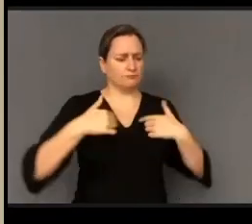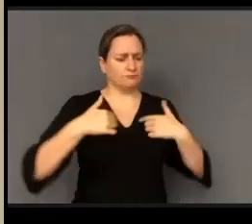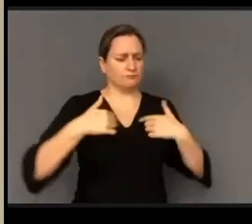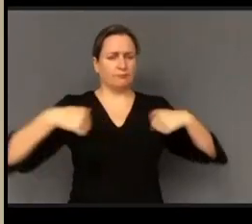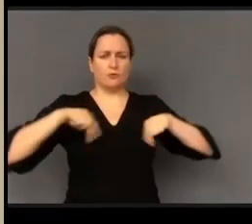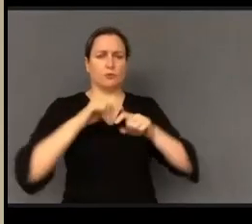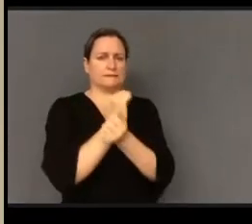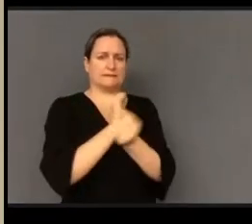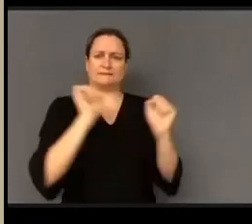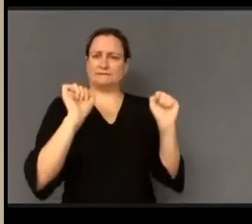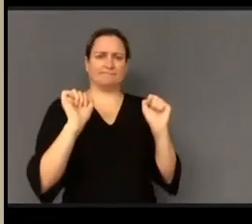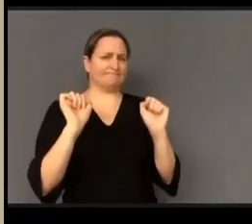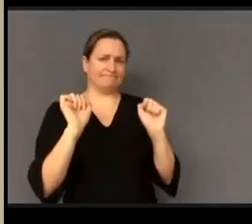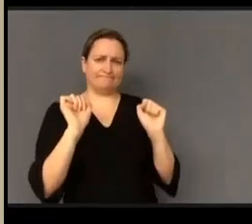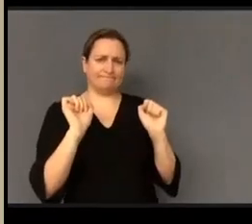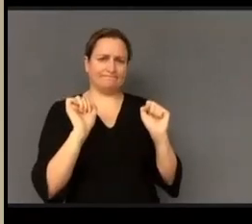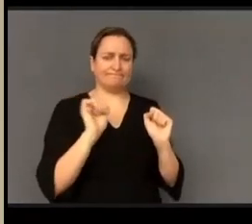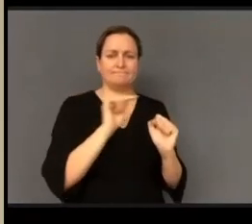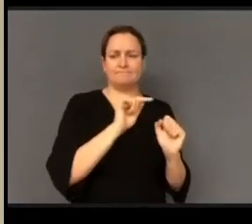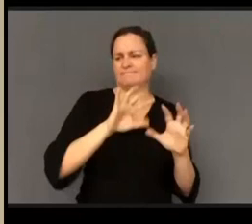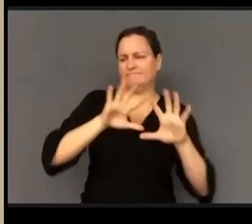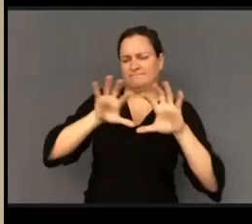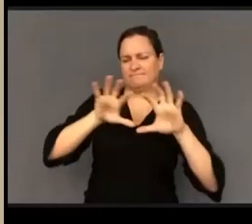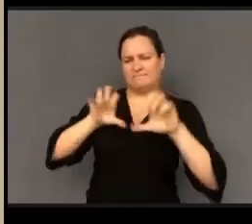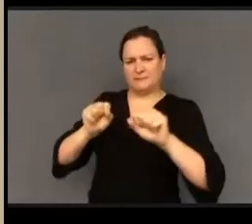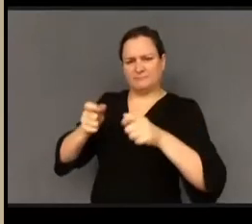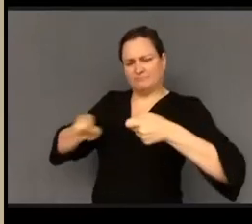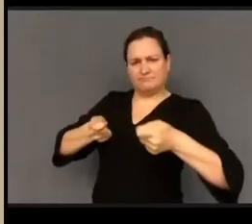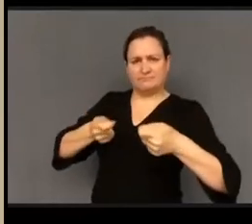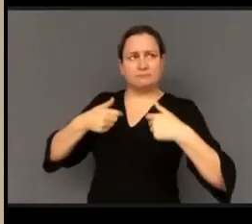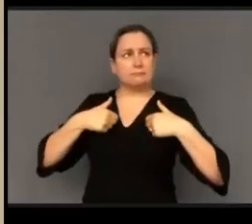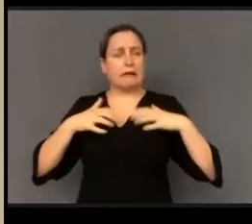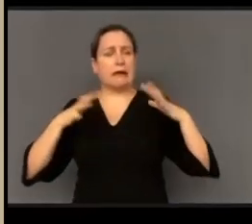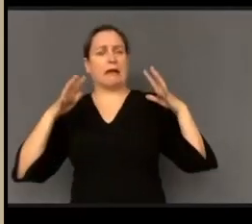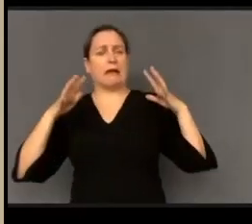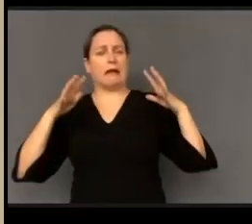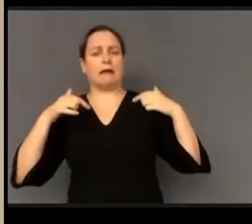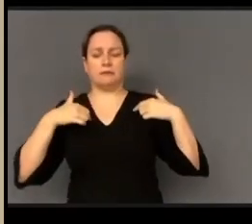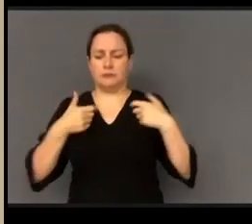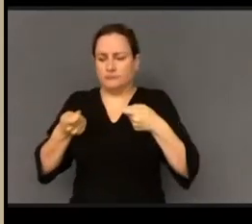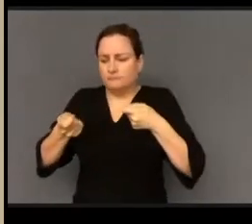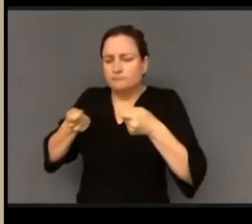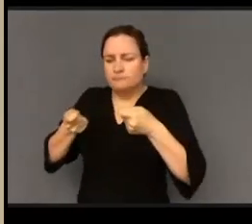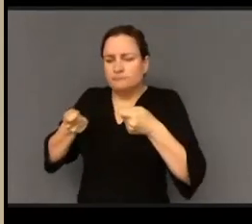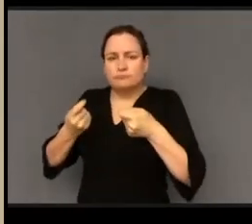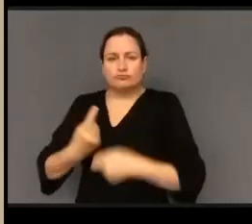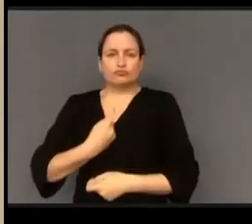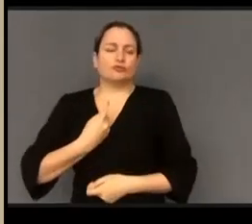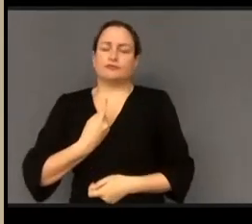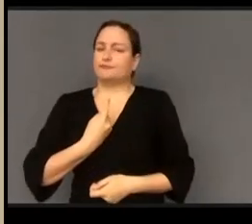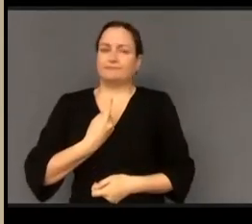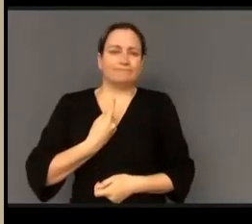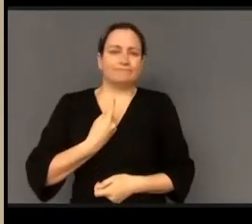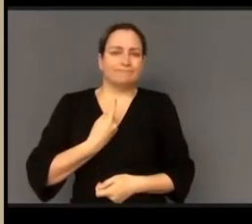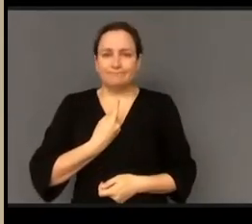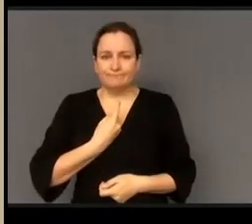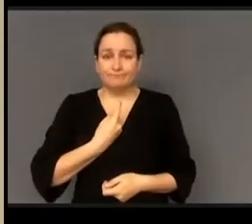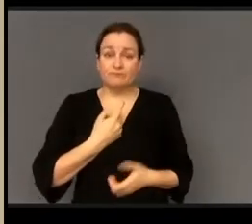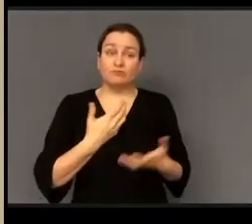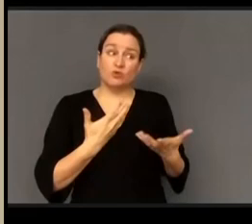todo esto amenaza nuestras actividades sociales y económicas. Pero no